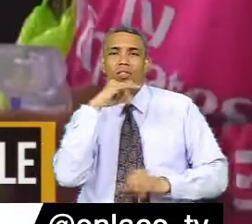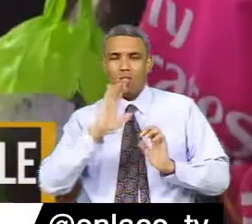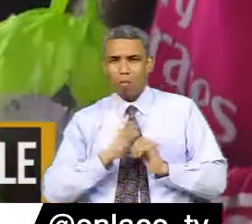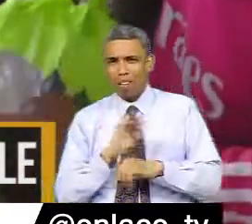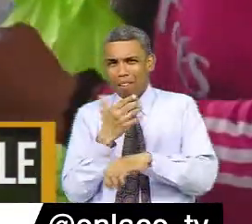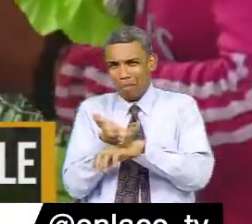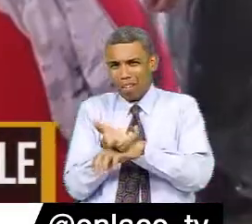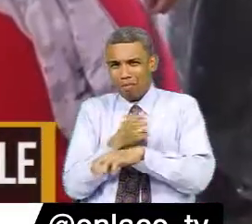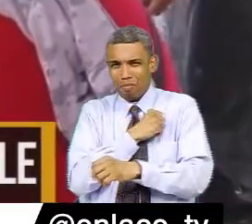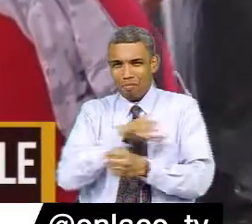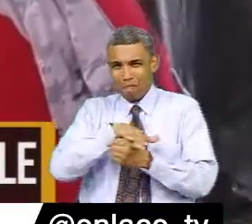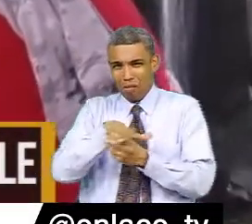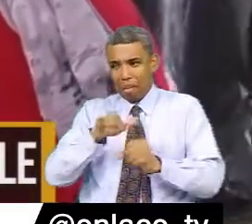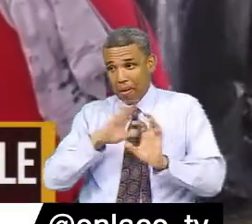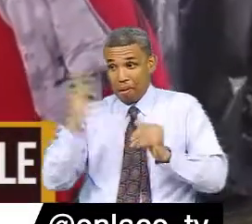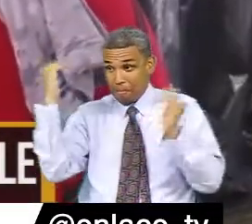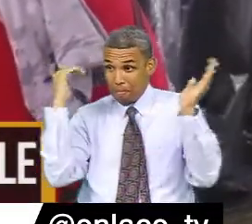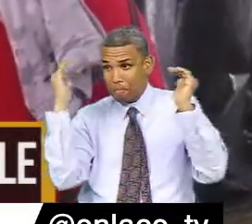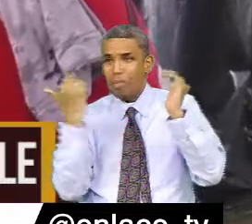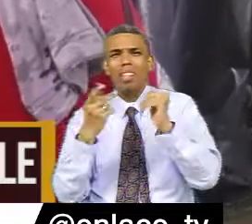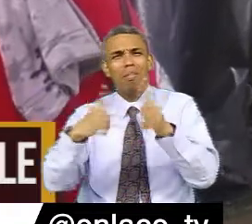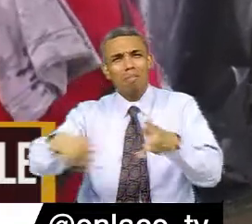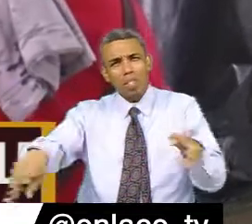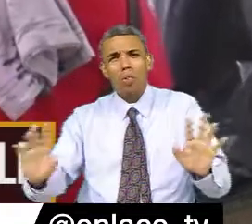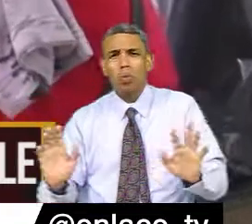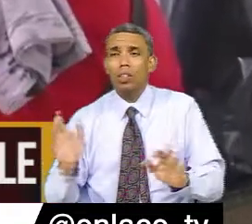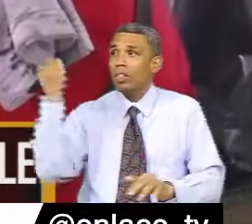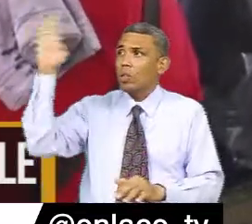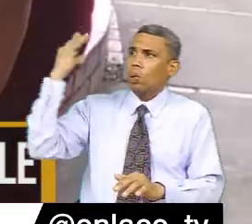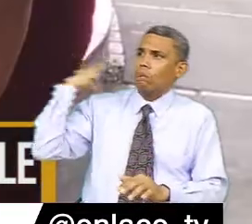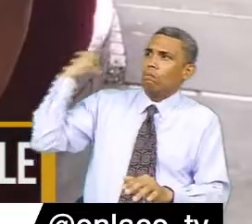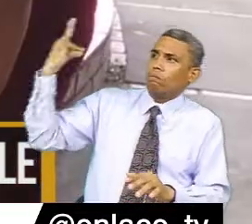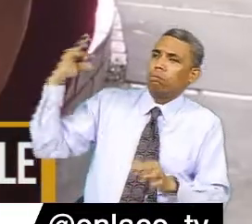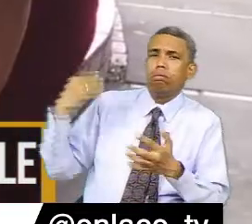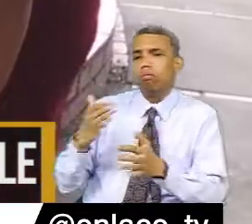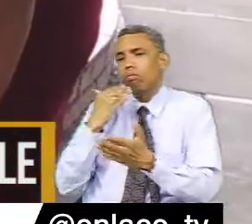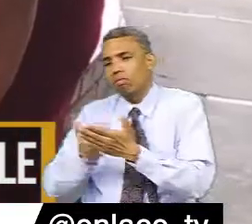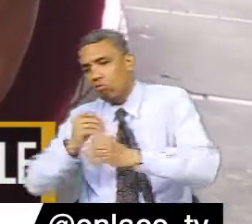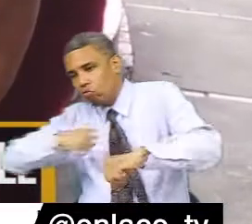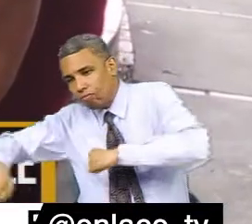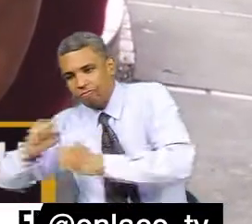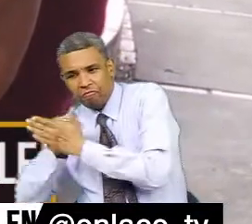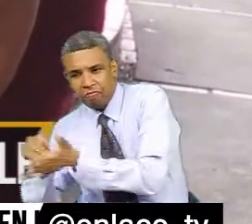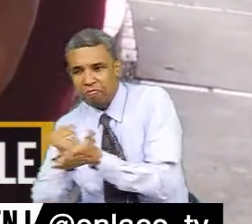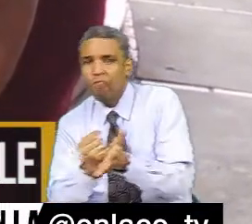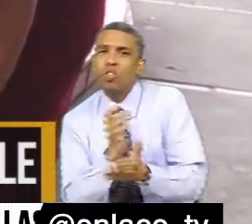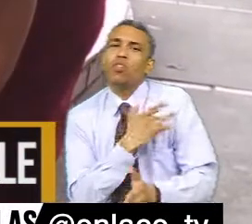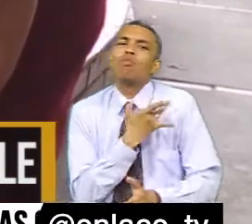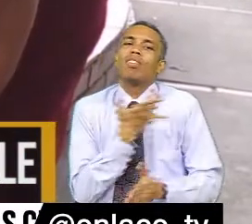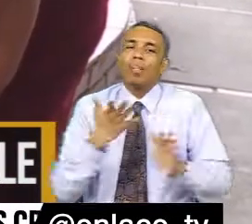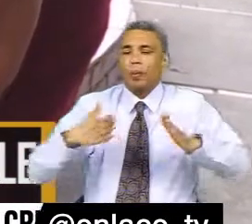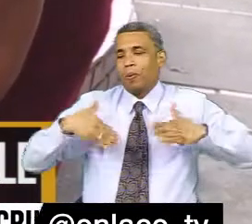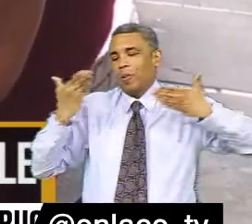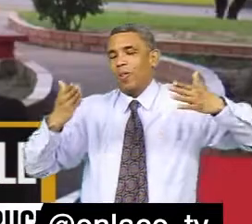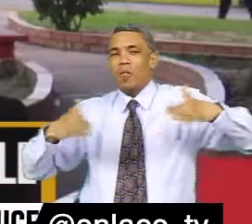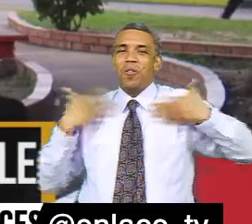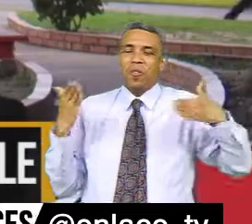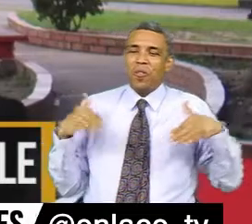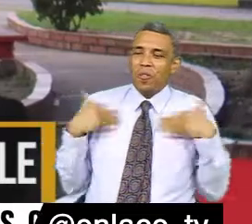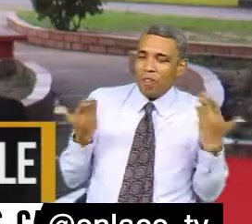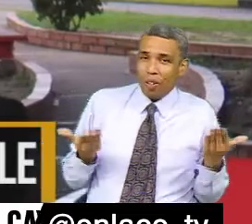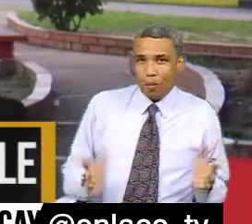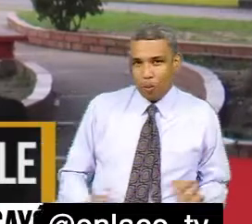de la calle. Ha sido un placer grato para nosotros que Dios nos haya dado esa oportunidad. En verdad que ha sido gratificante. Estamos en el día de hoy clausurando